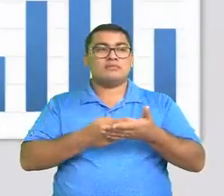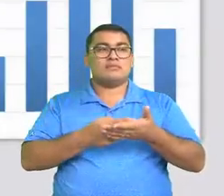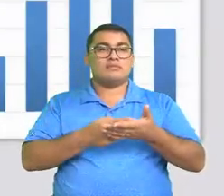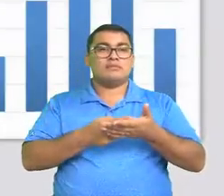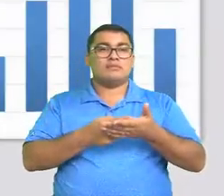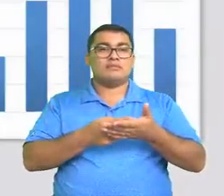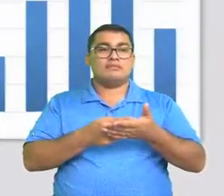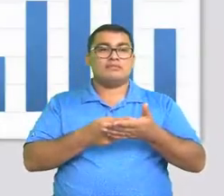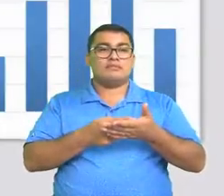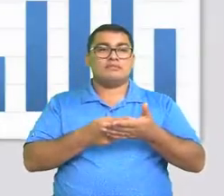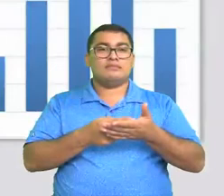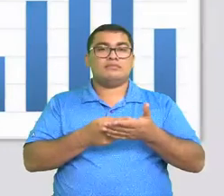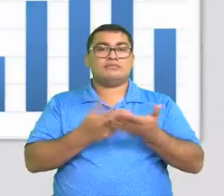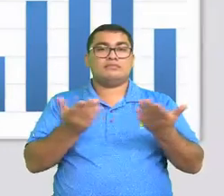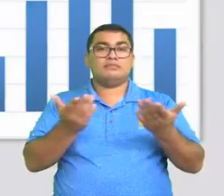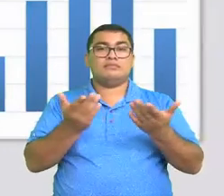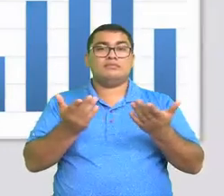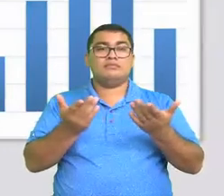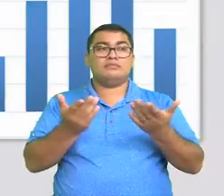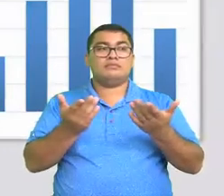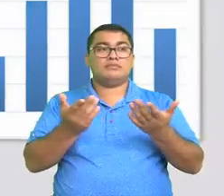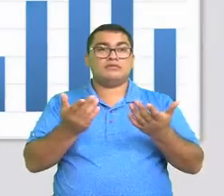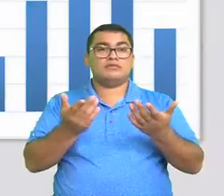alguien muy, muy duro.